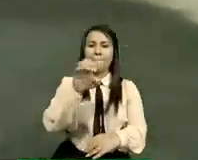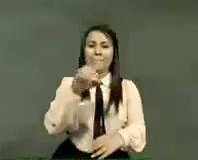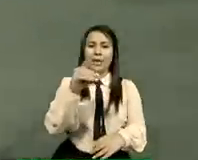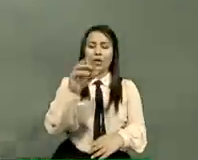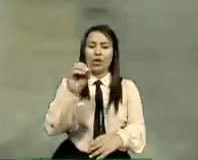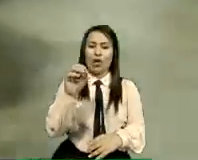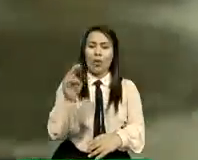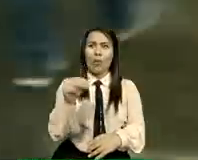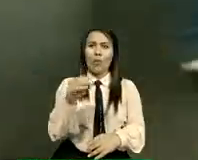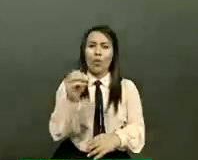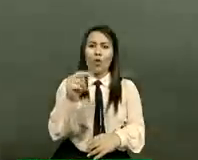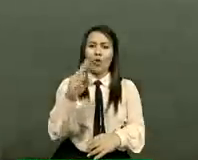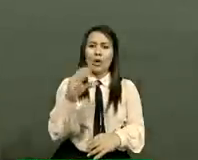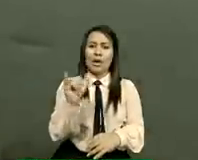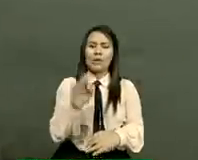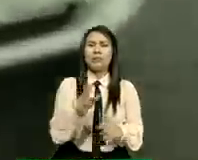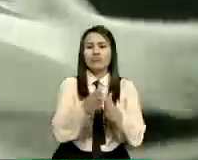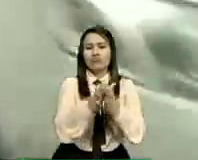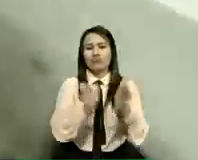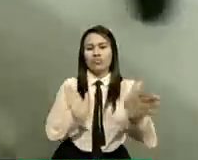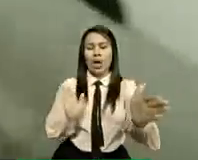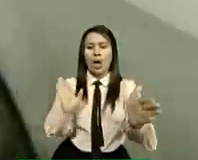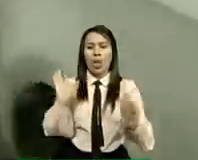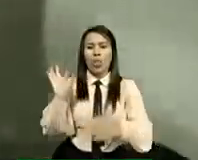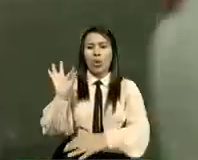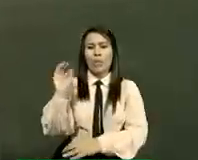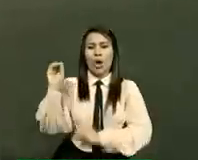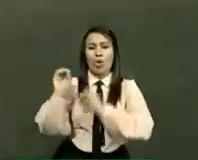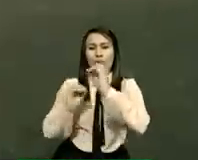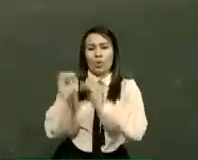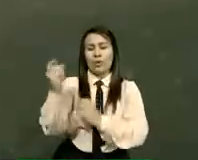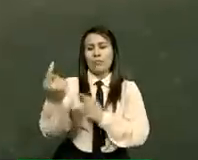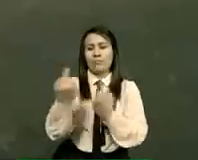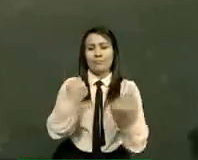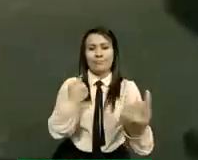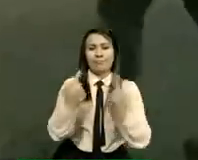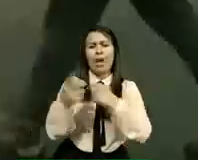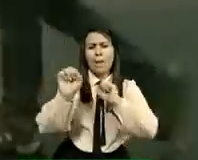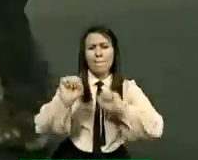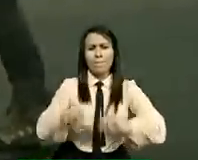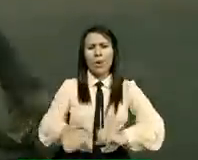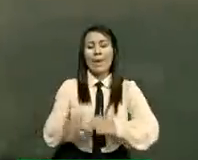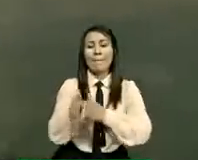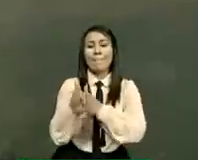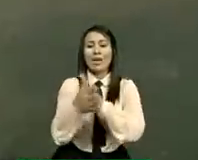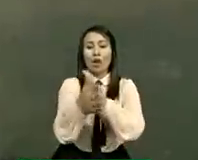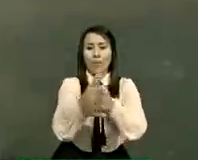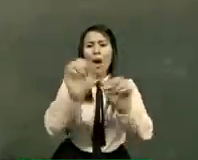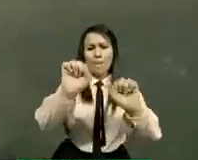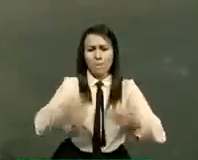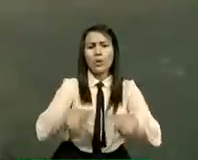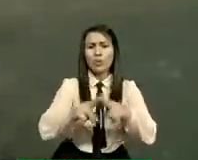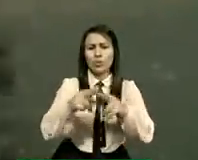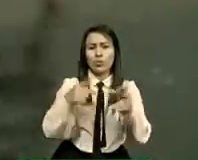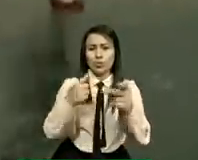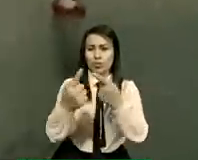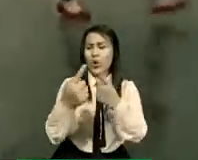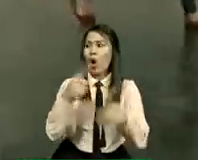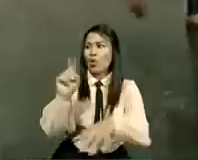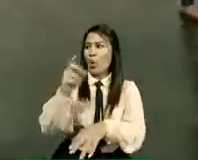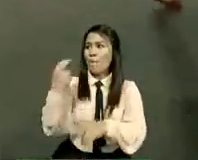9 de octubre, luego con giro izquierda por Pedro Moncayo. Compartir los carriles de la Metrovía desde 9 de octubre por Pedro